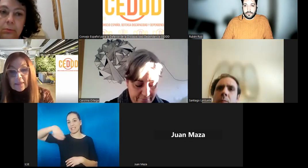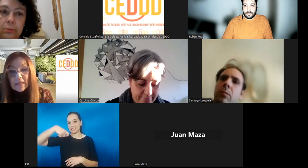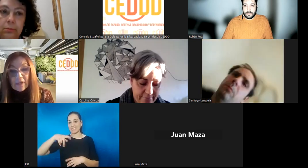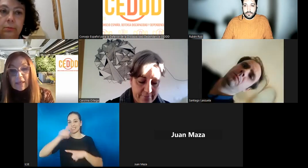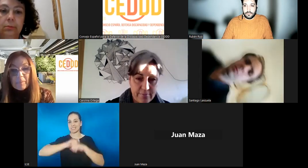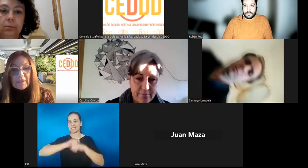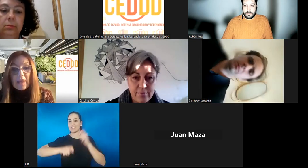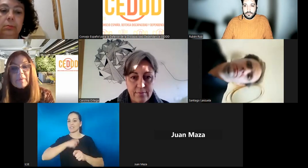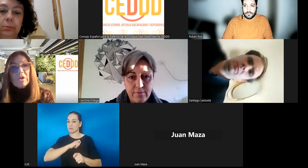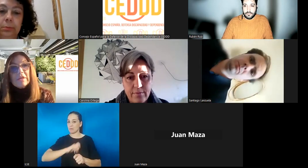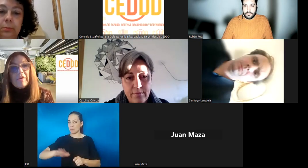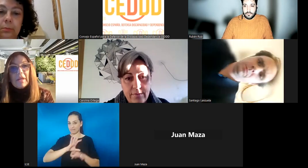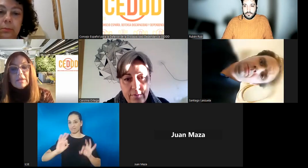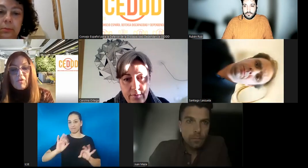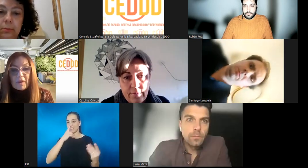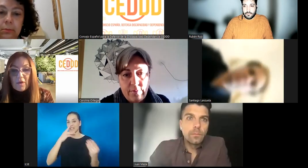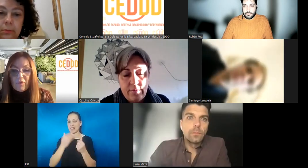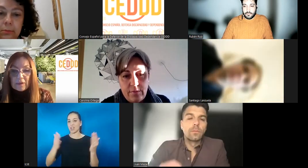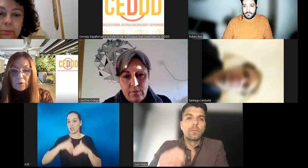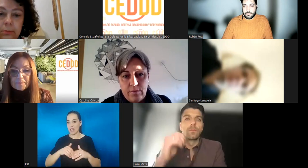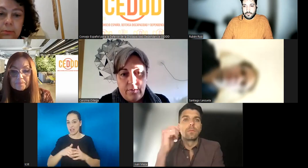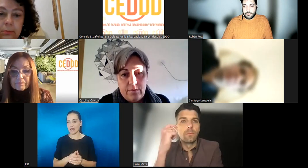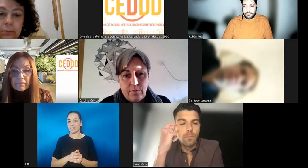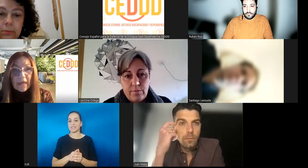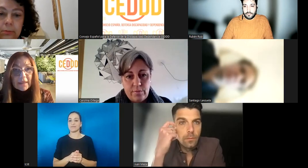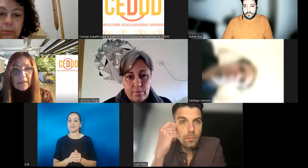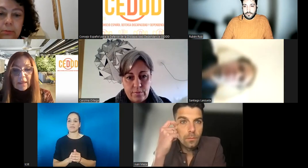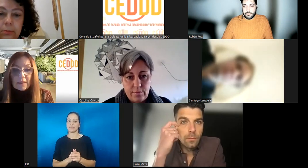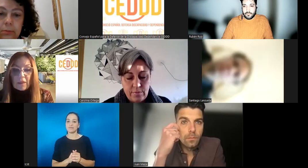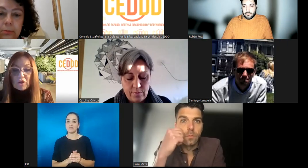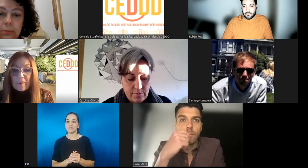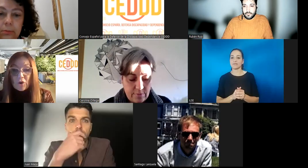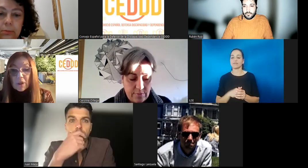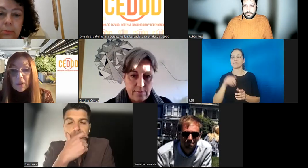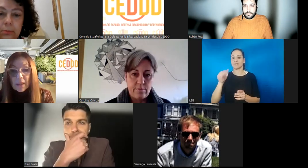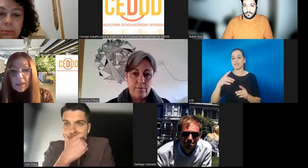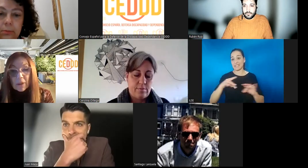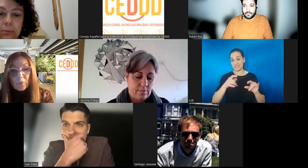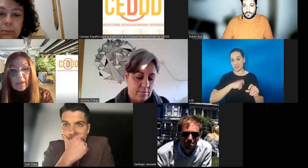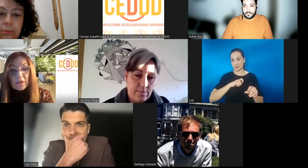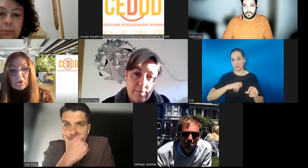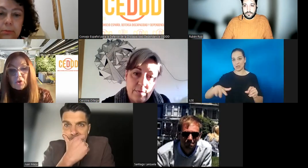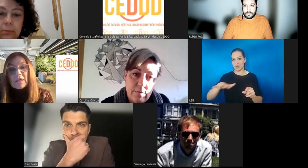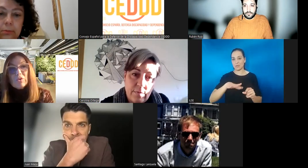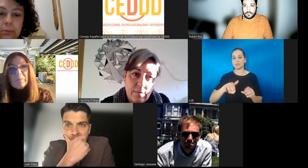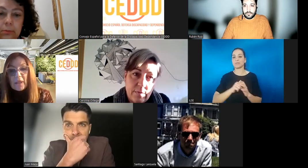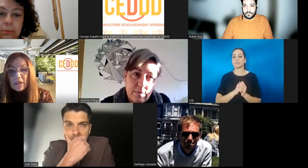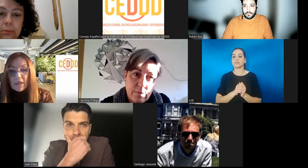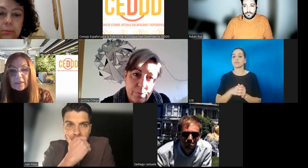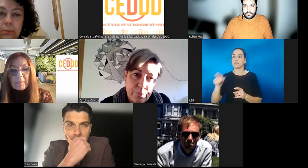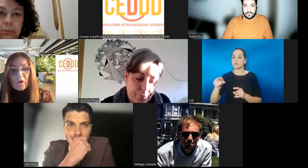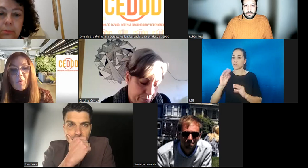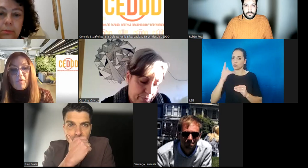Y es la única que representa a personas afectadas con falta de olfato, aquí en el territorio español. Rubén nos contará su